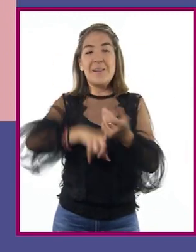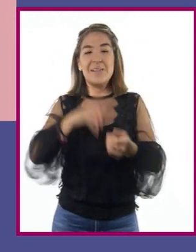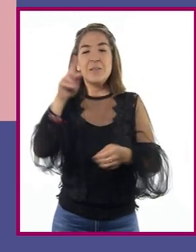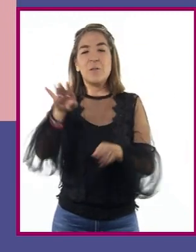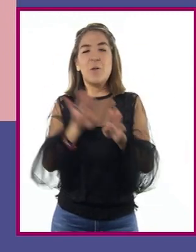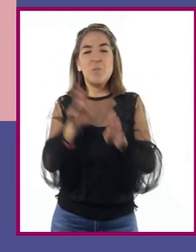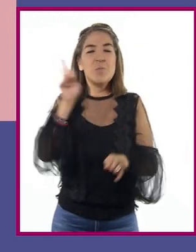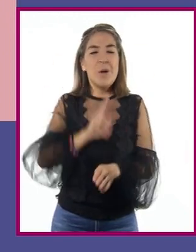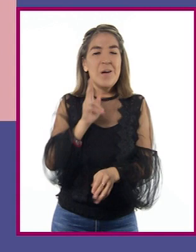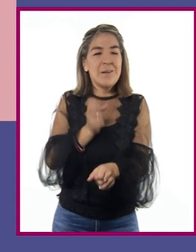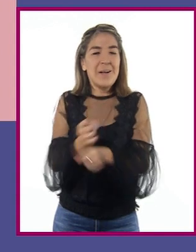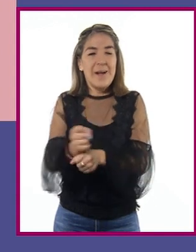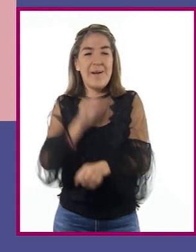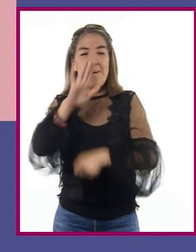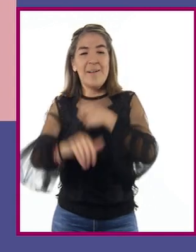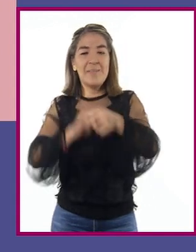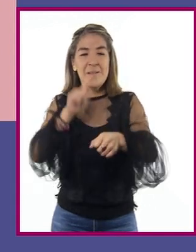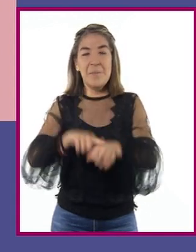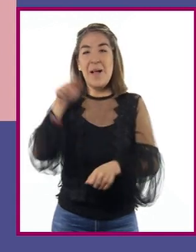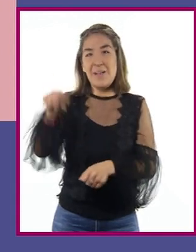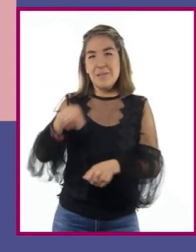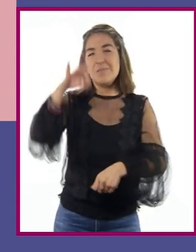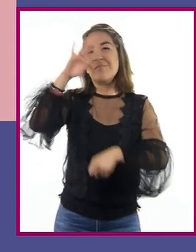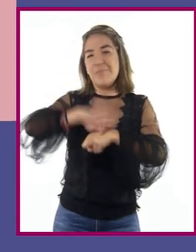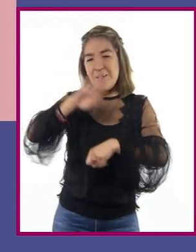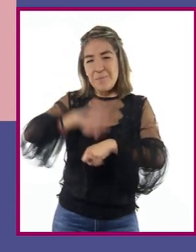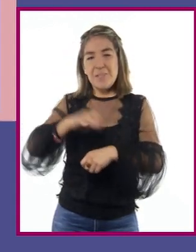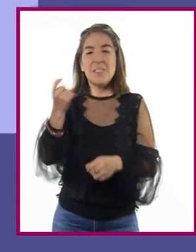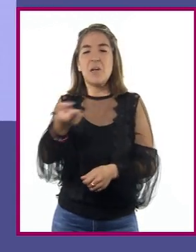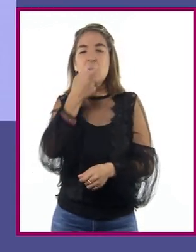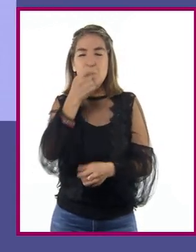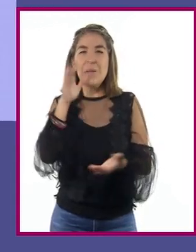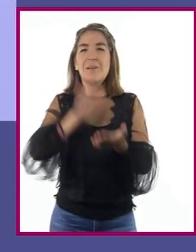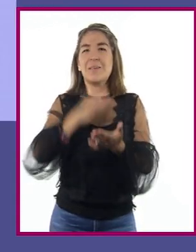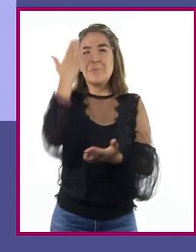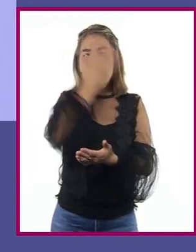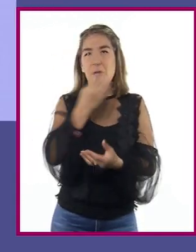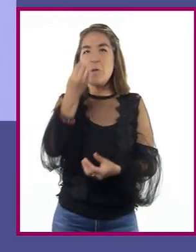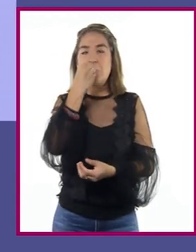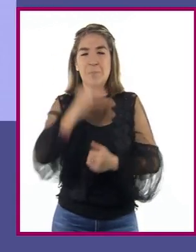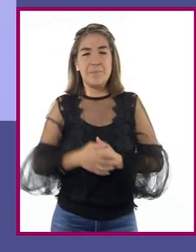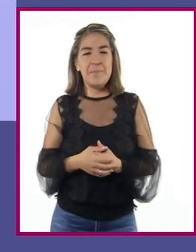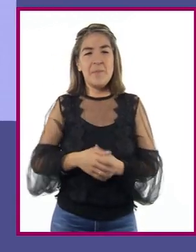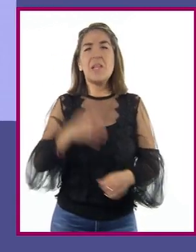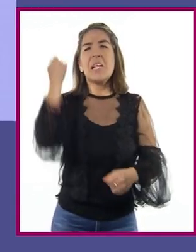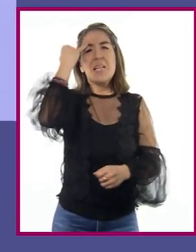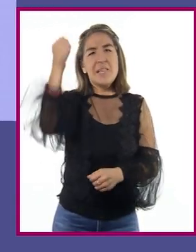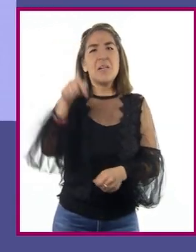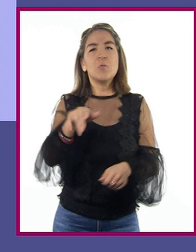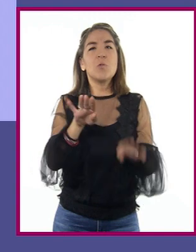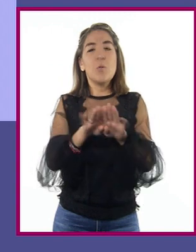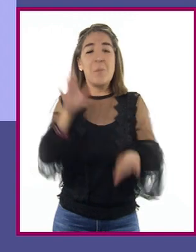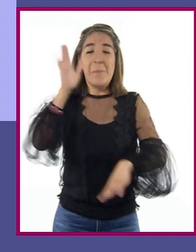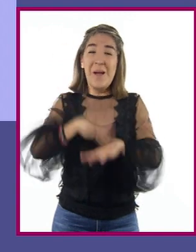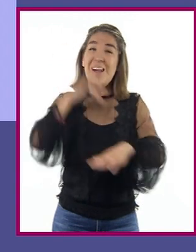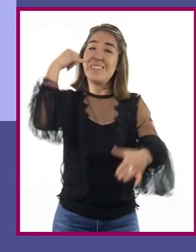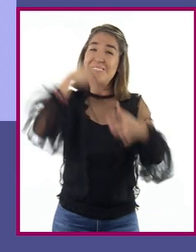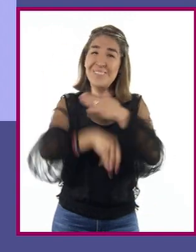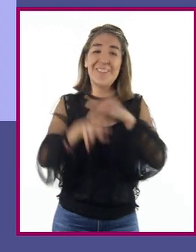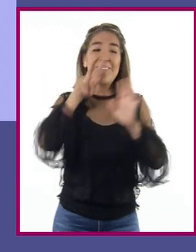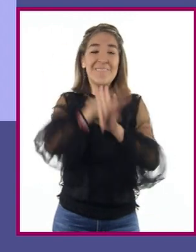en la industria cosmética, farmacéutica o alimenticia. Postura: existe una amplia cantidad de videos